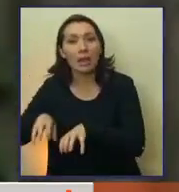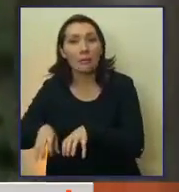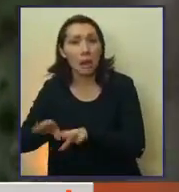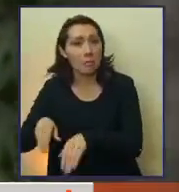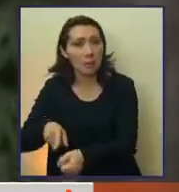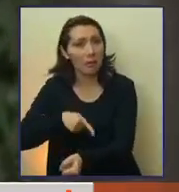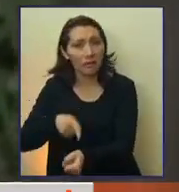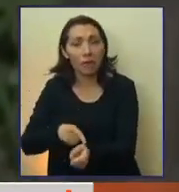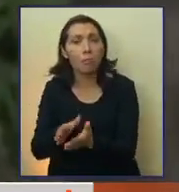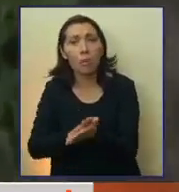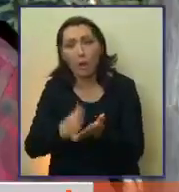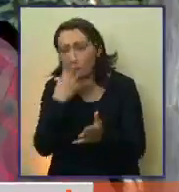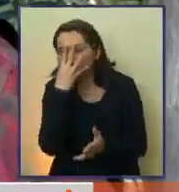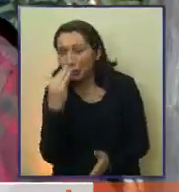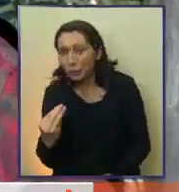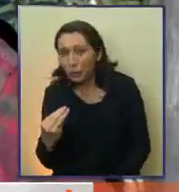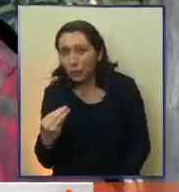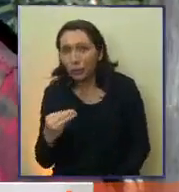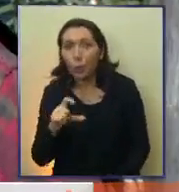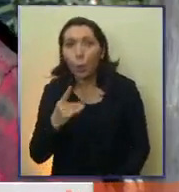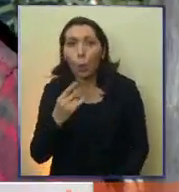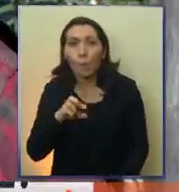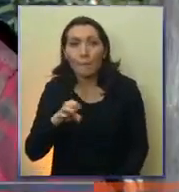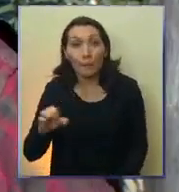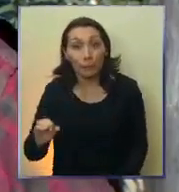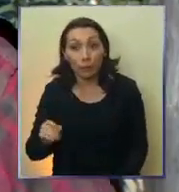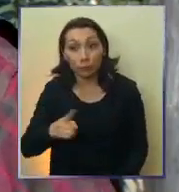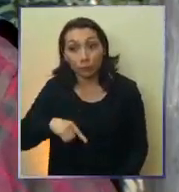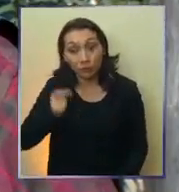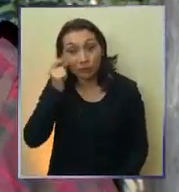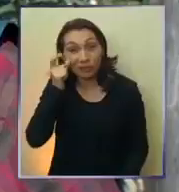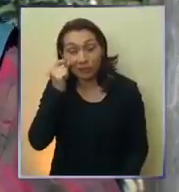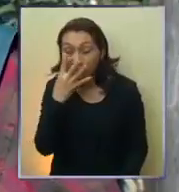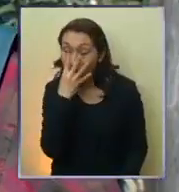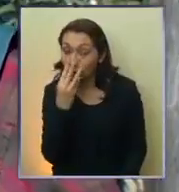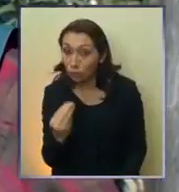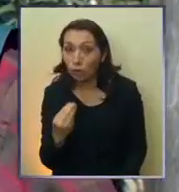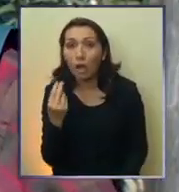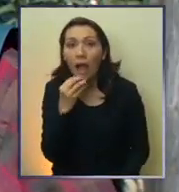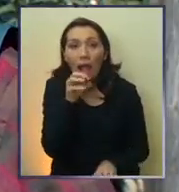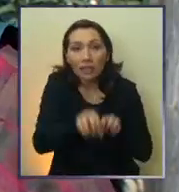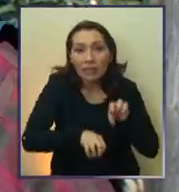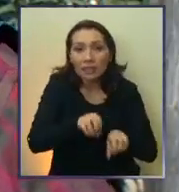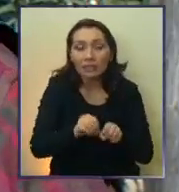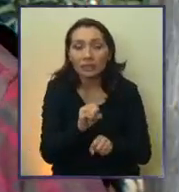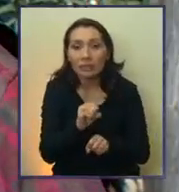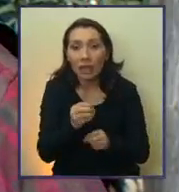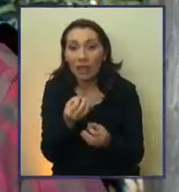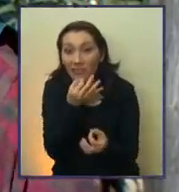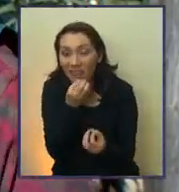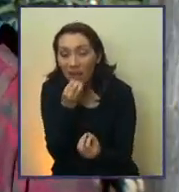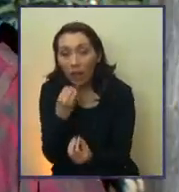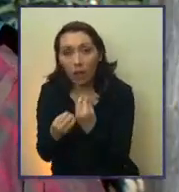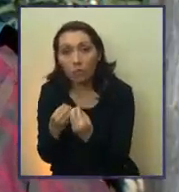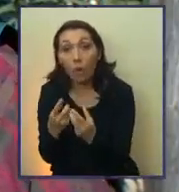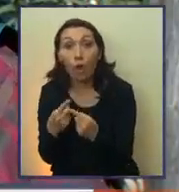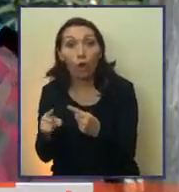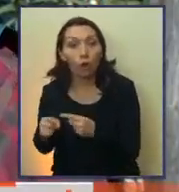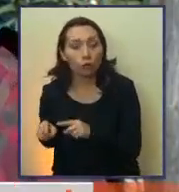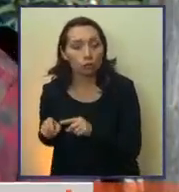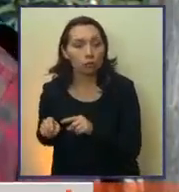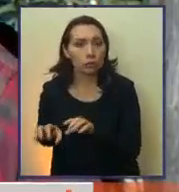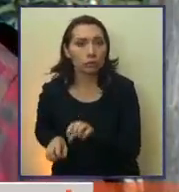como el zorro culpeo los perros tenemos que entender que son cateos por lo tanto hay muchas presas hay